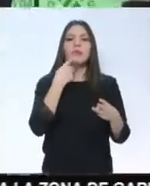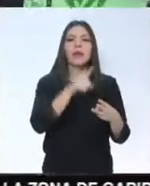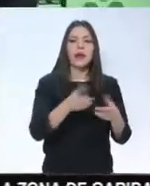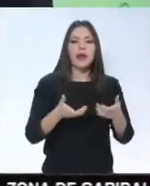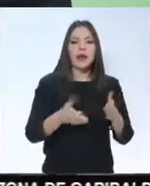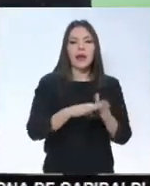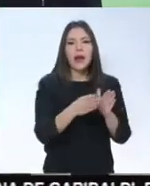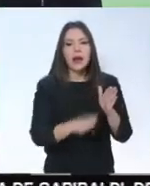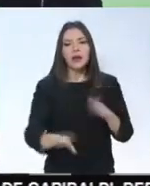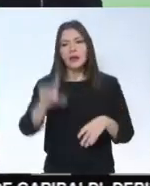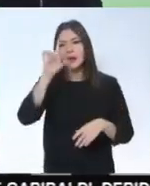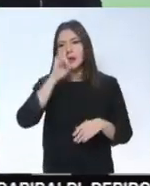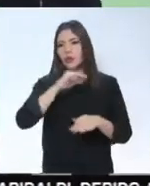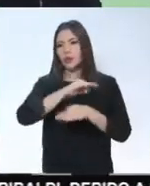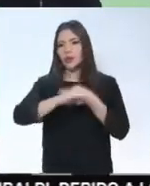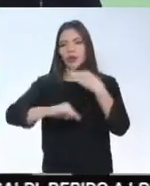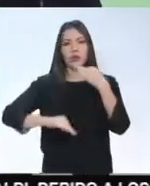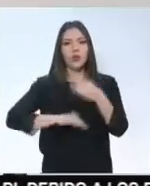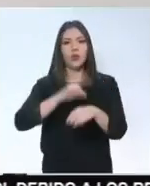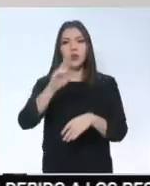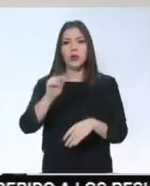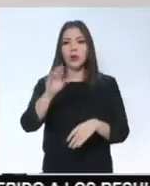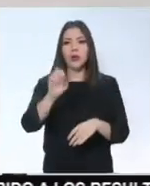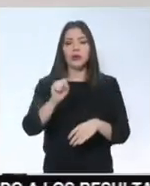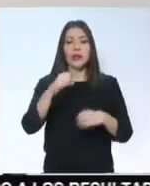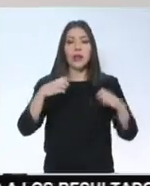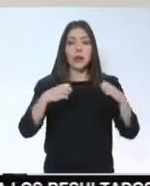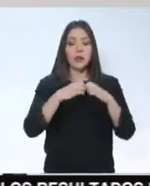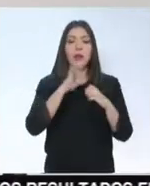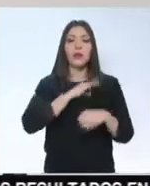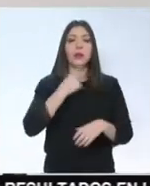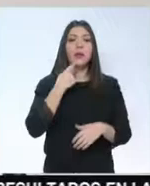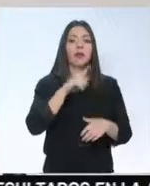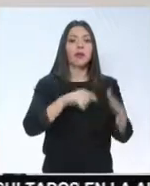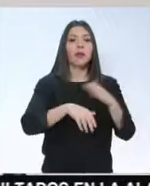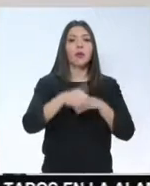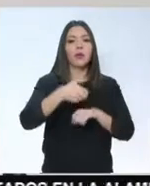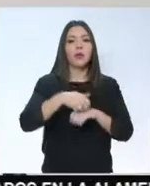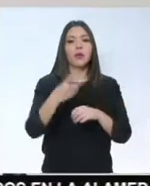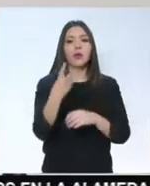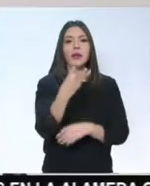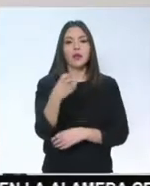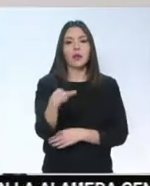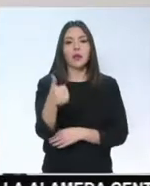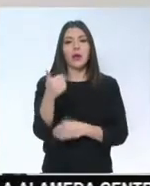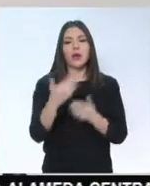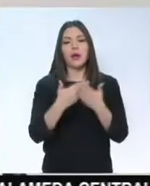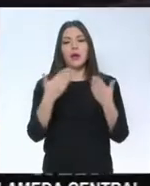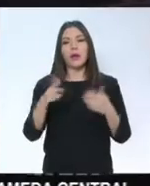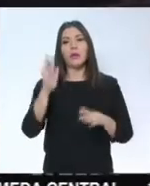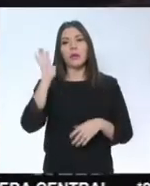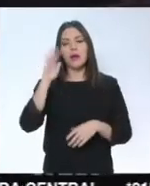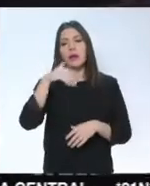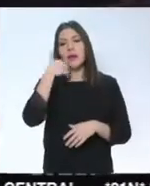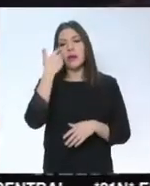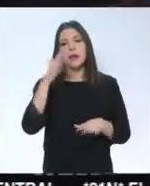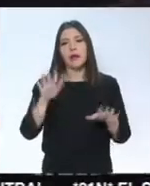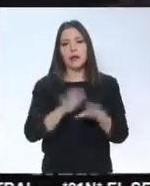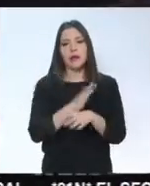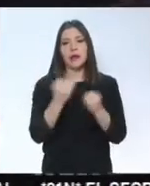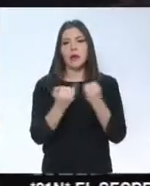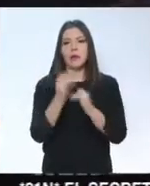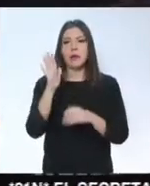¿no? Todo lo que sea no emergencias se puede reportar al 311, es lo que vamos a hacer. Seguramente también utilizaremos